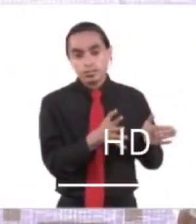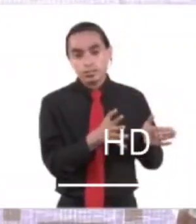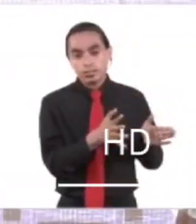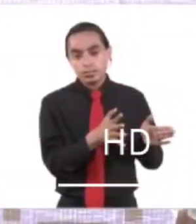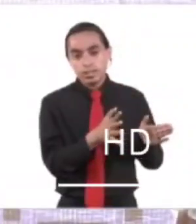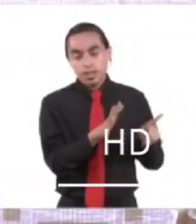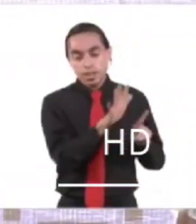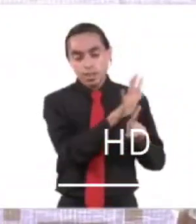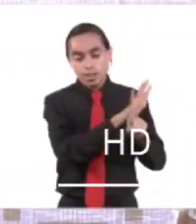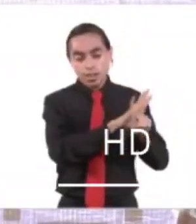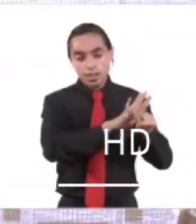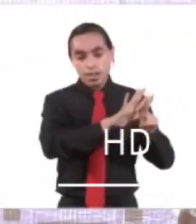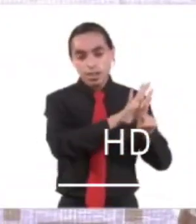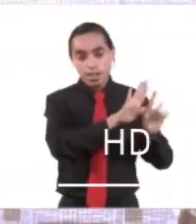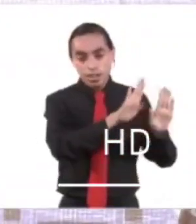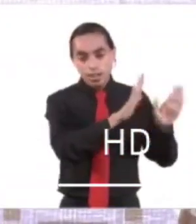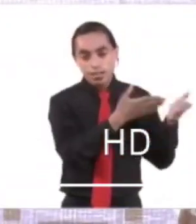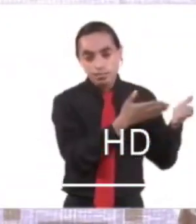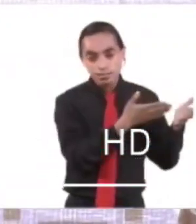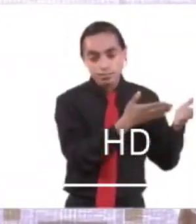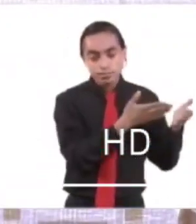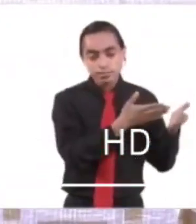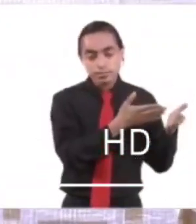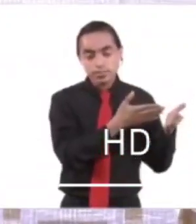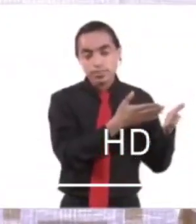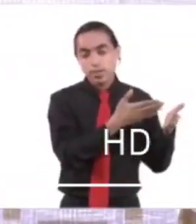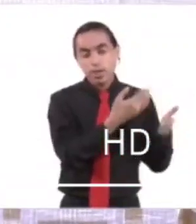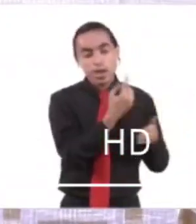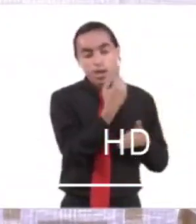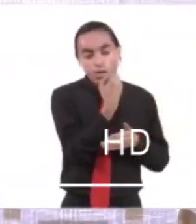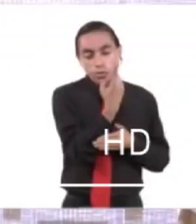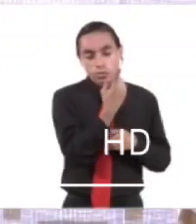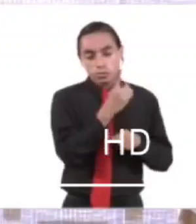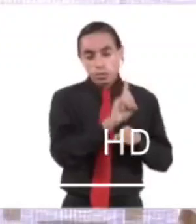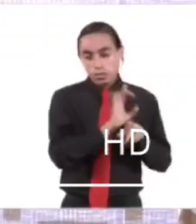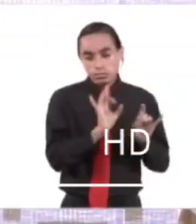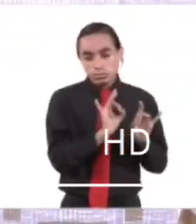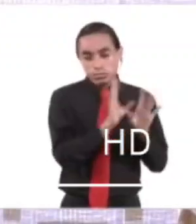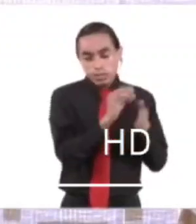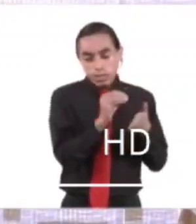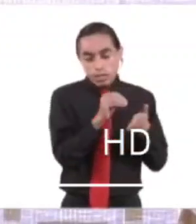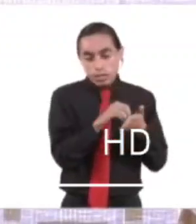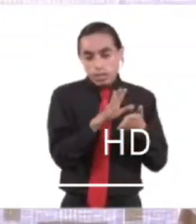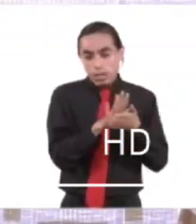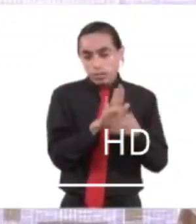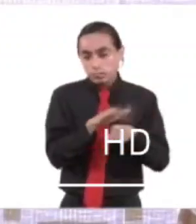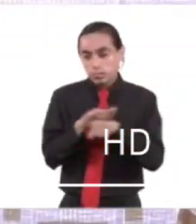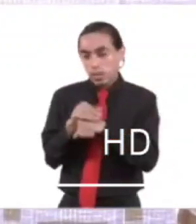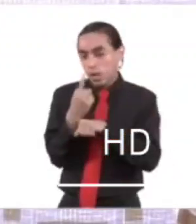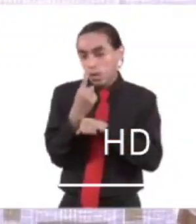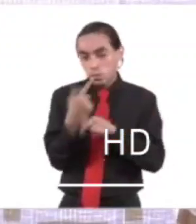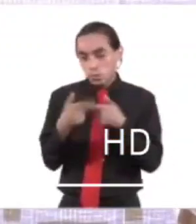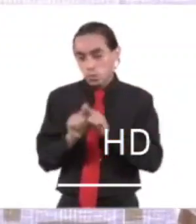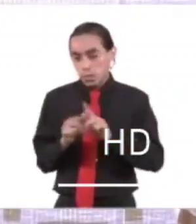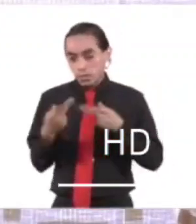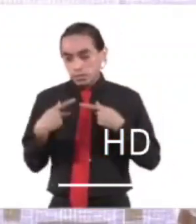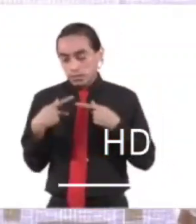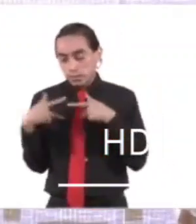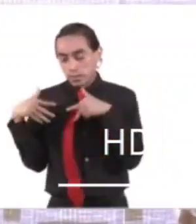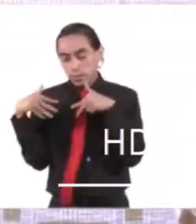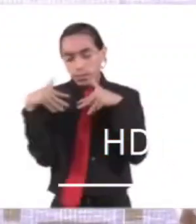lo convencimos. Y un día citó a un grupo de dirigentes y dijo, a